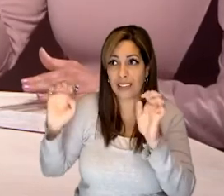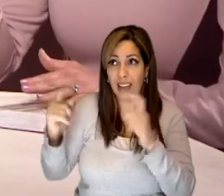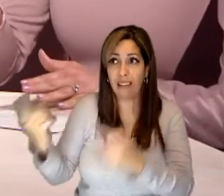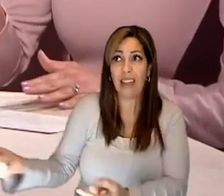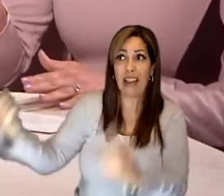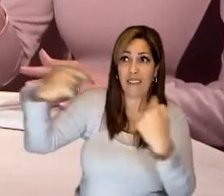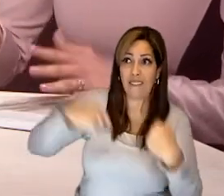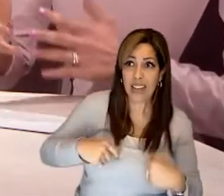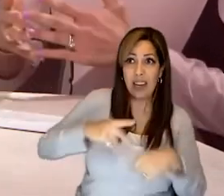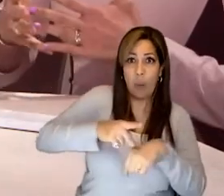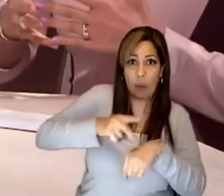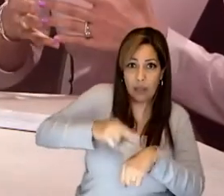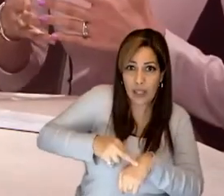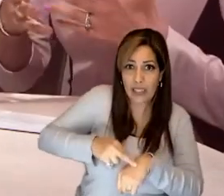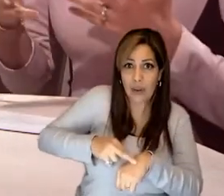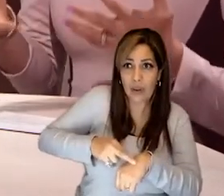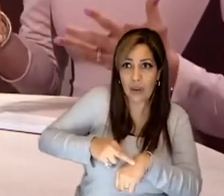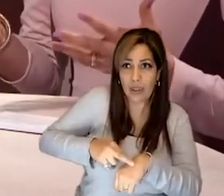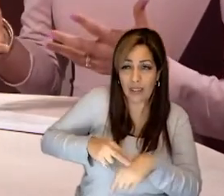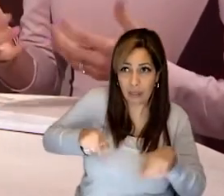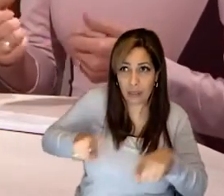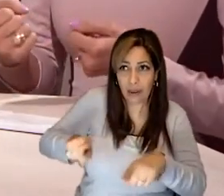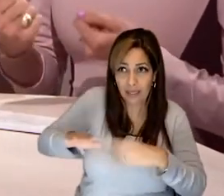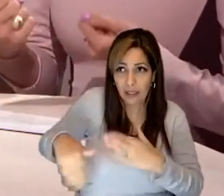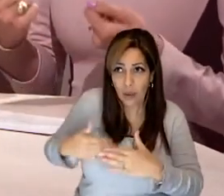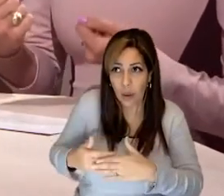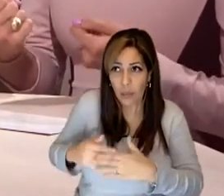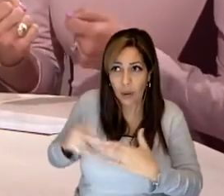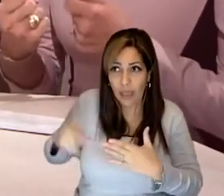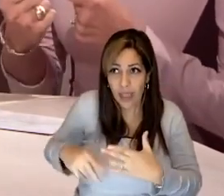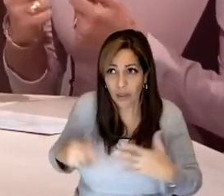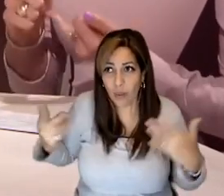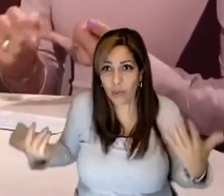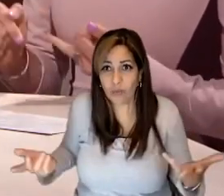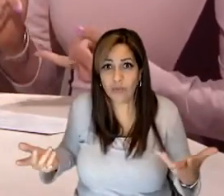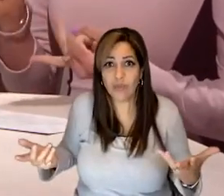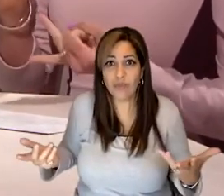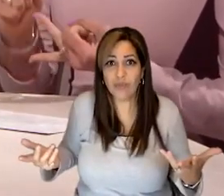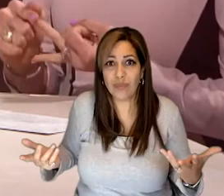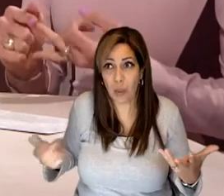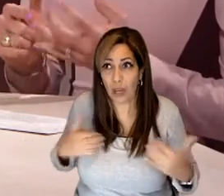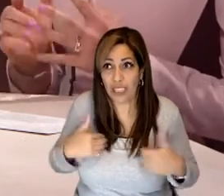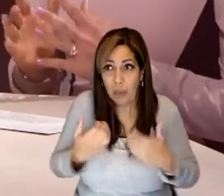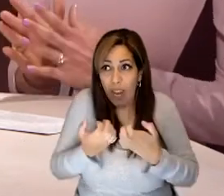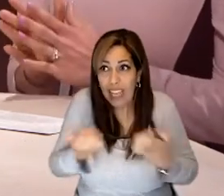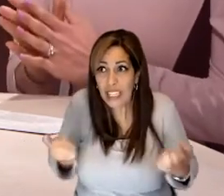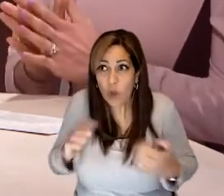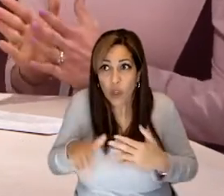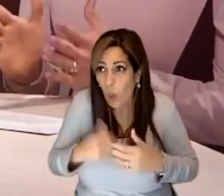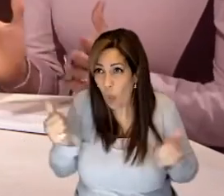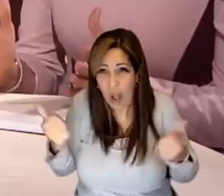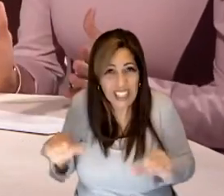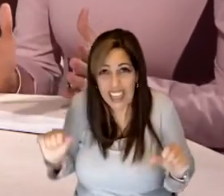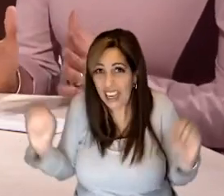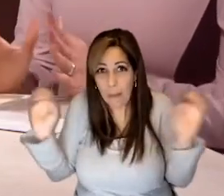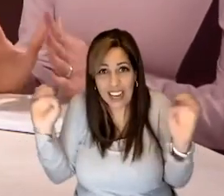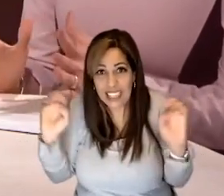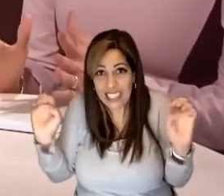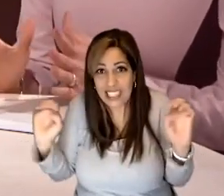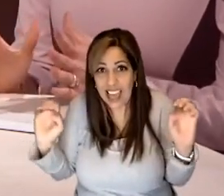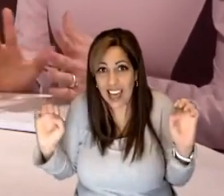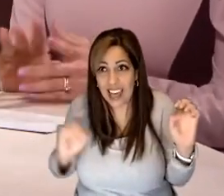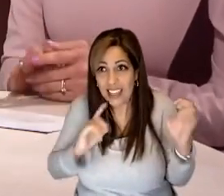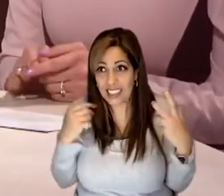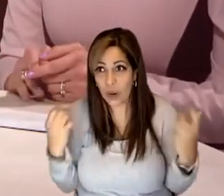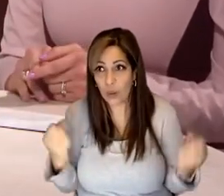que ir a la Isla Grande? En todo este proyecto tenemos allí a todo el personal, el equipo para poder atender cualquier tipo